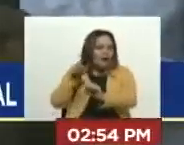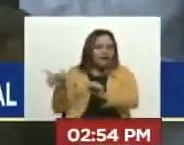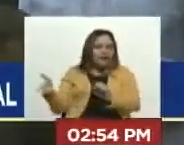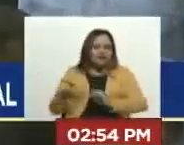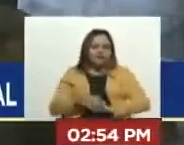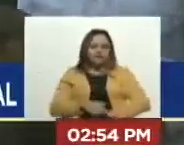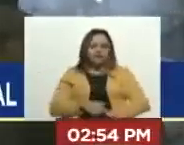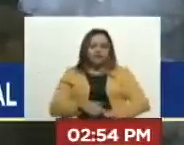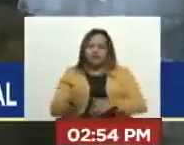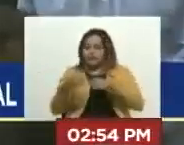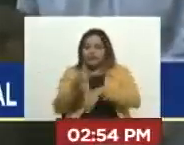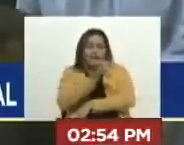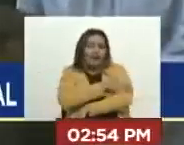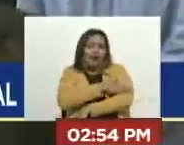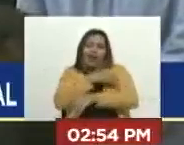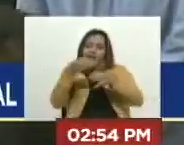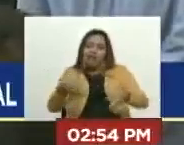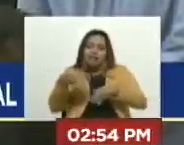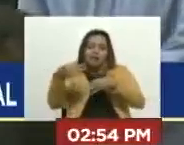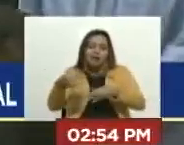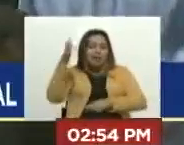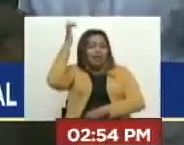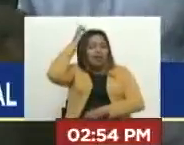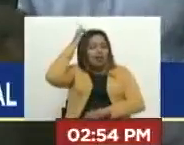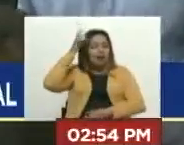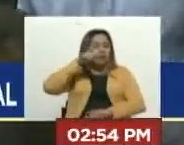Como siempre han subestimado al pueblo.